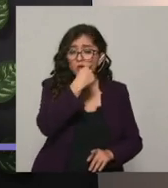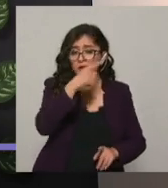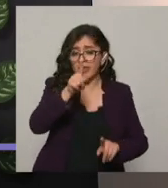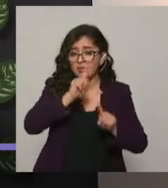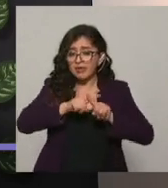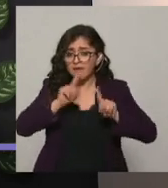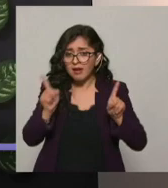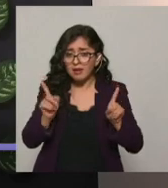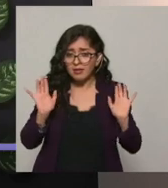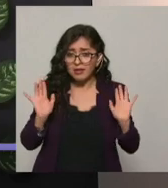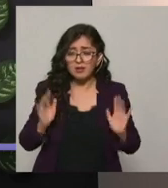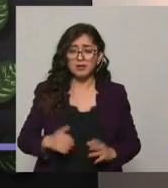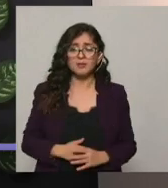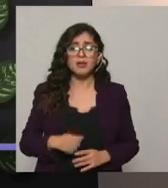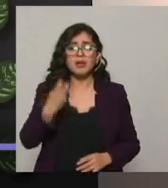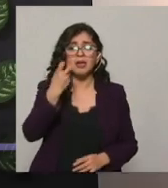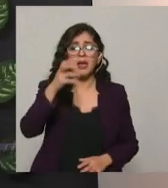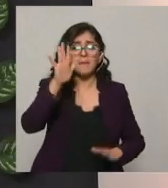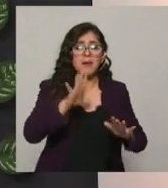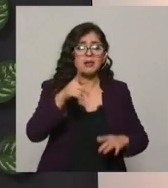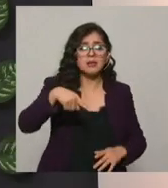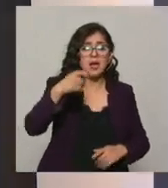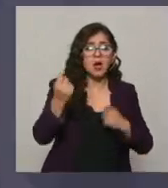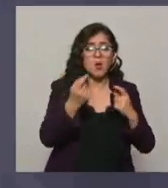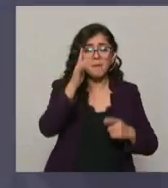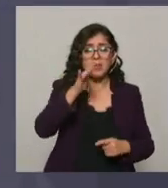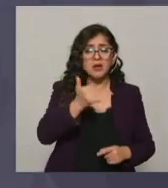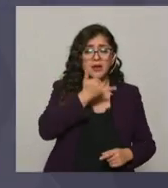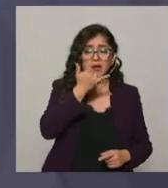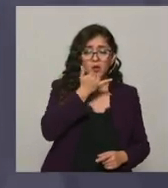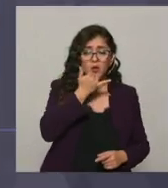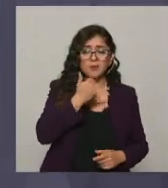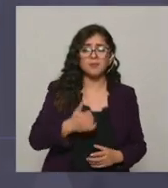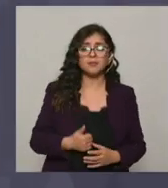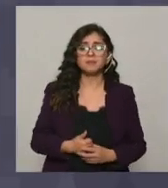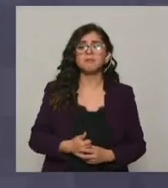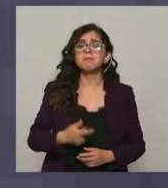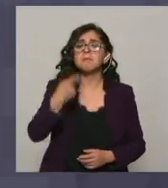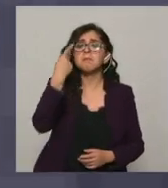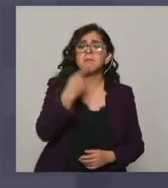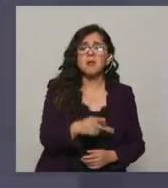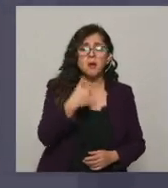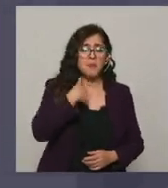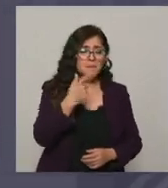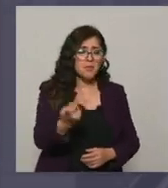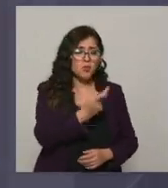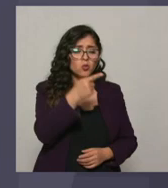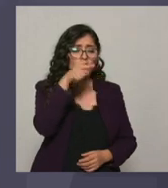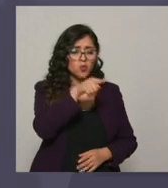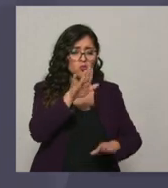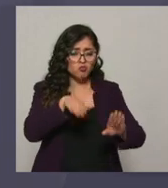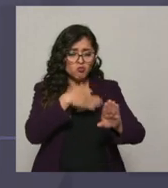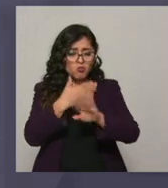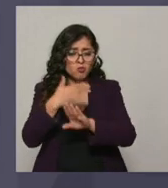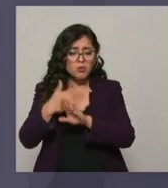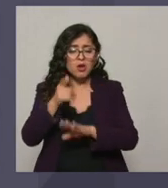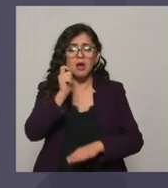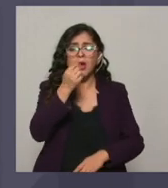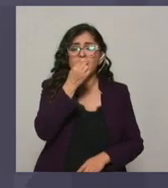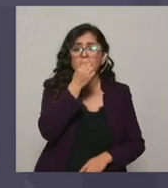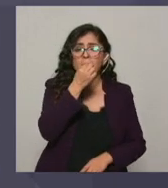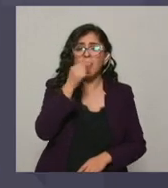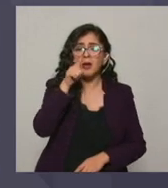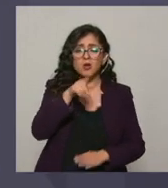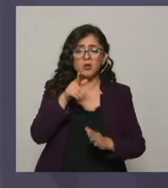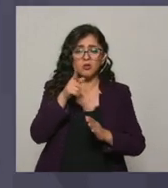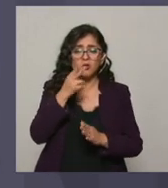En el y caso eso me parece como un error, ¿no? En el caso de la violencia hacia las activistas, ¿qué valoras? ¿Qué falta? ¿Cómo No, te yo gustaría creo que ver una No campaña?